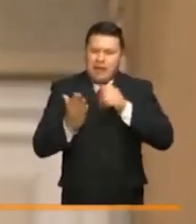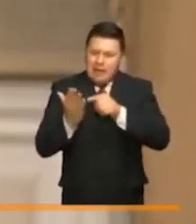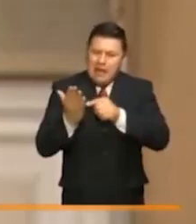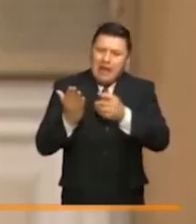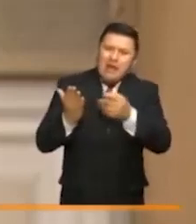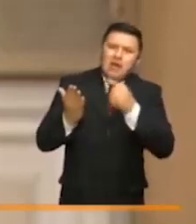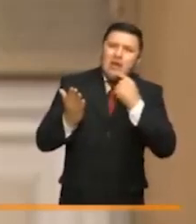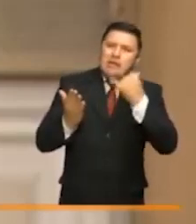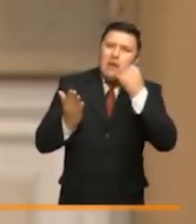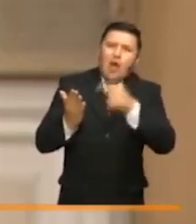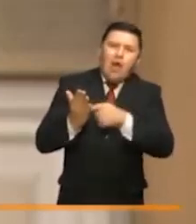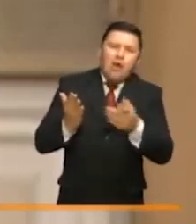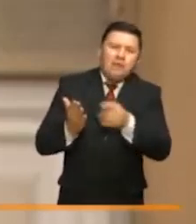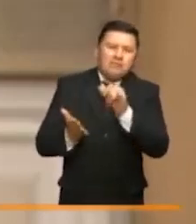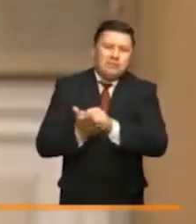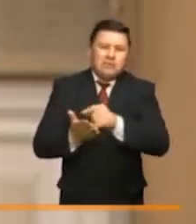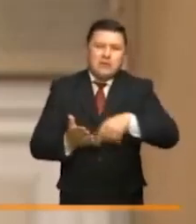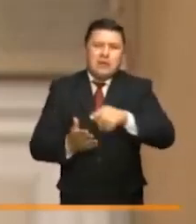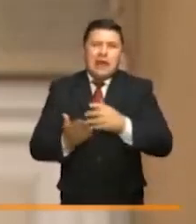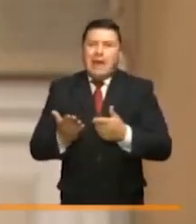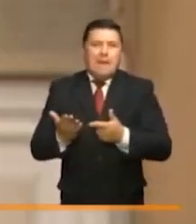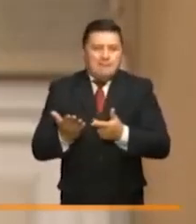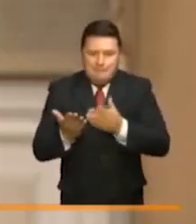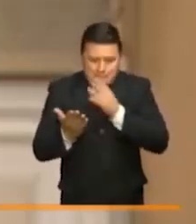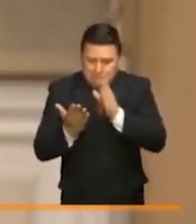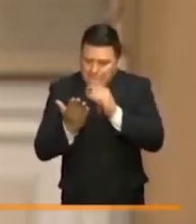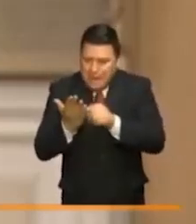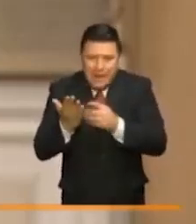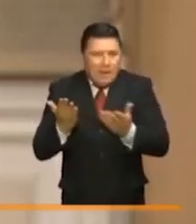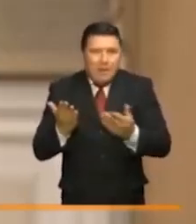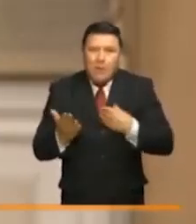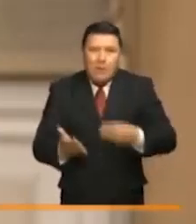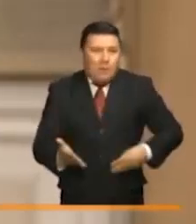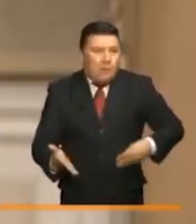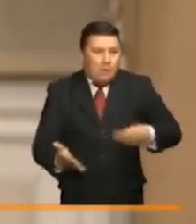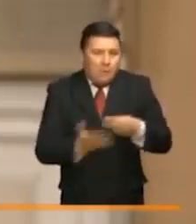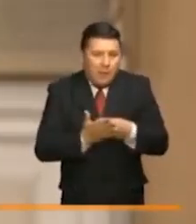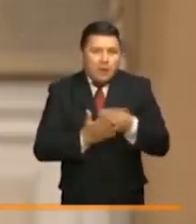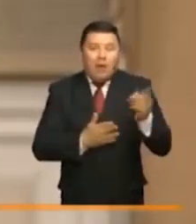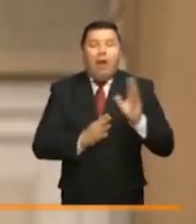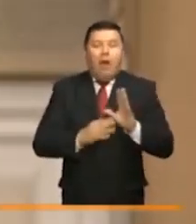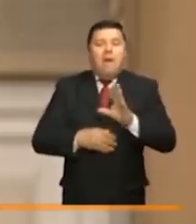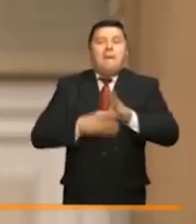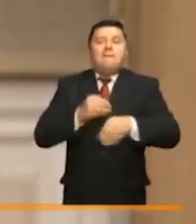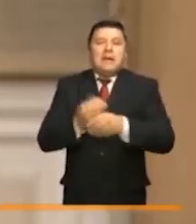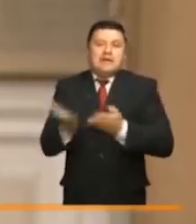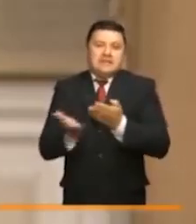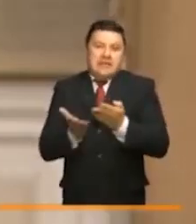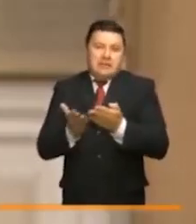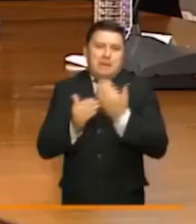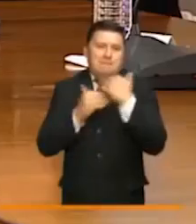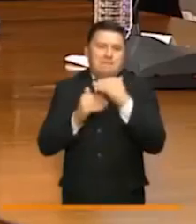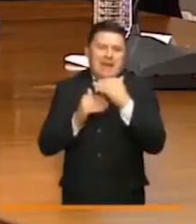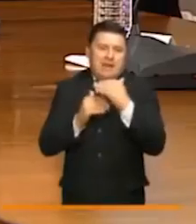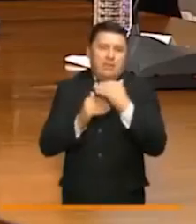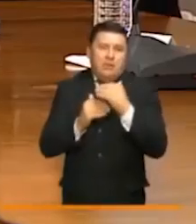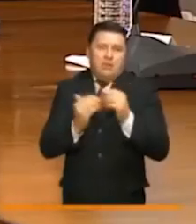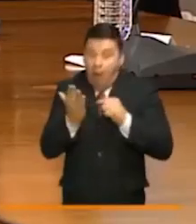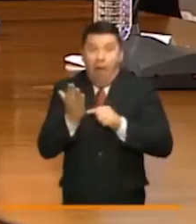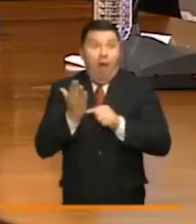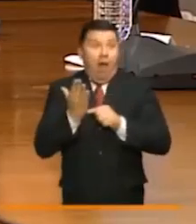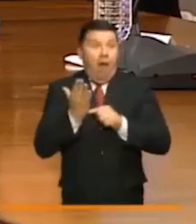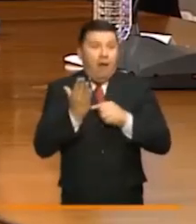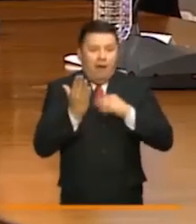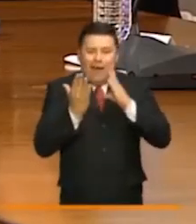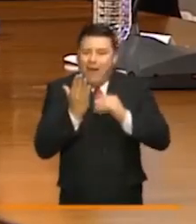y, adicionalmente, en el caso en el que se queden, ya que no puedan pagar, unos servicios mínimos que se van a mantener